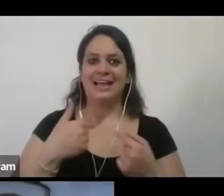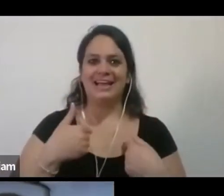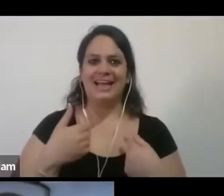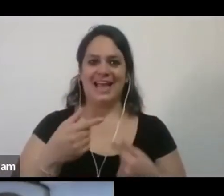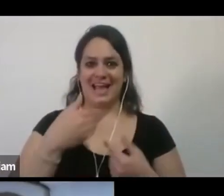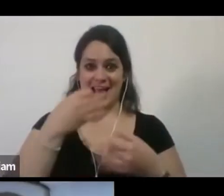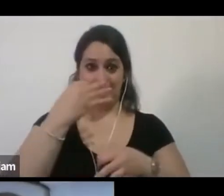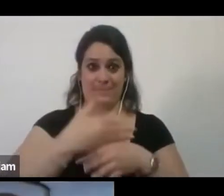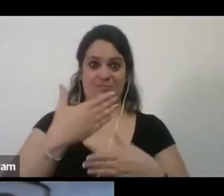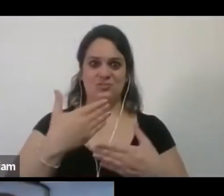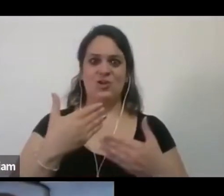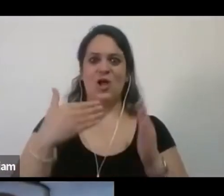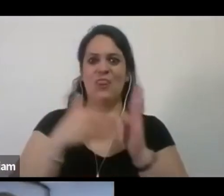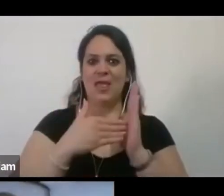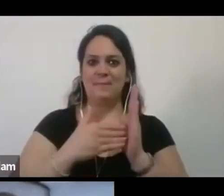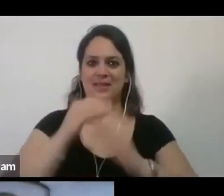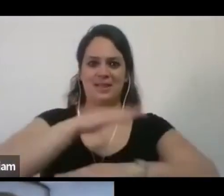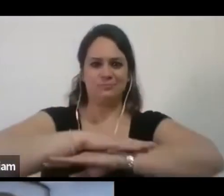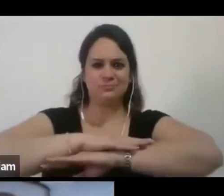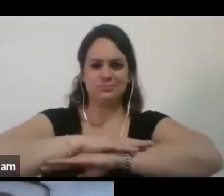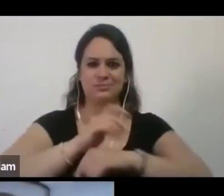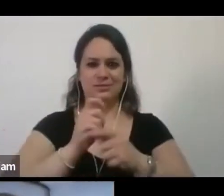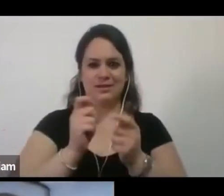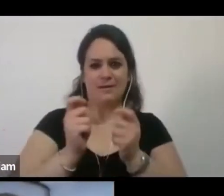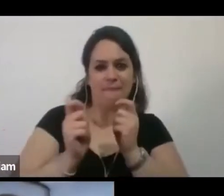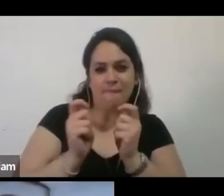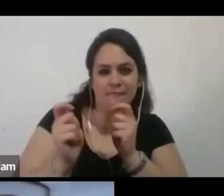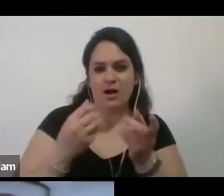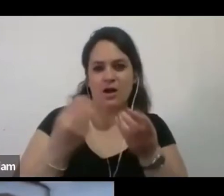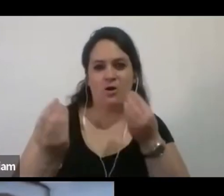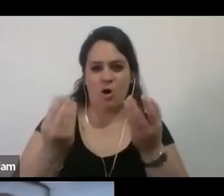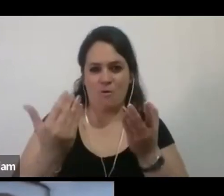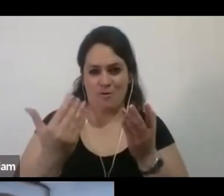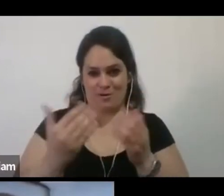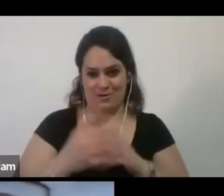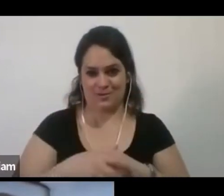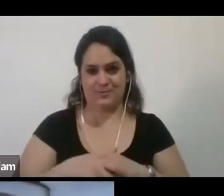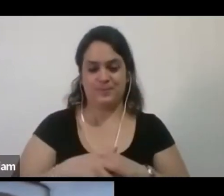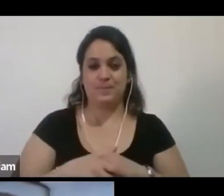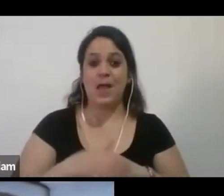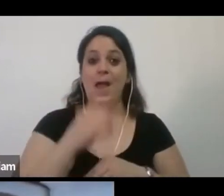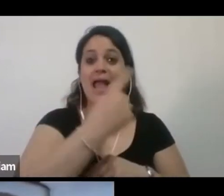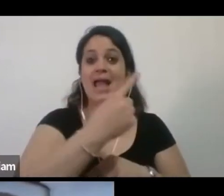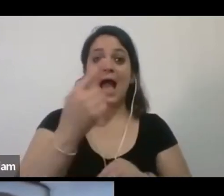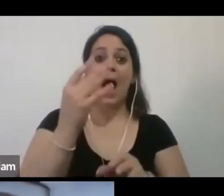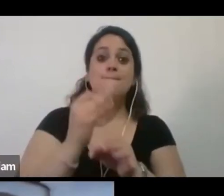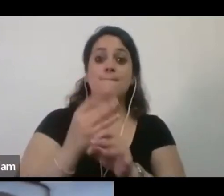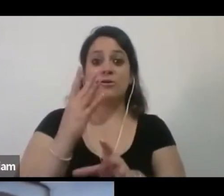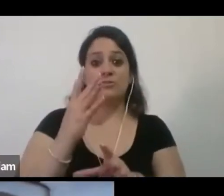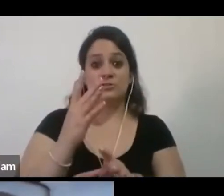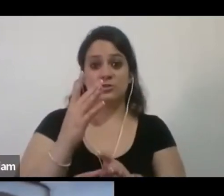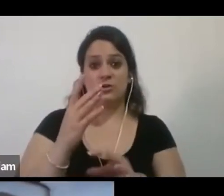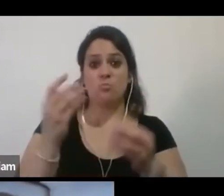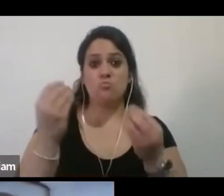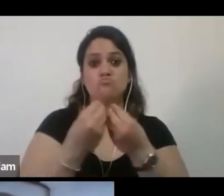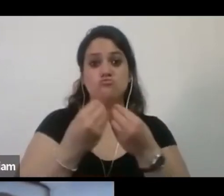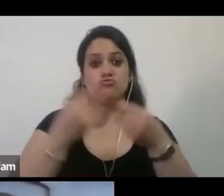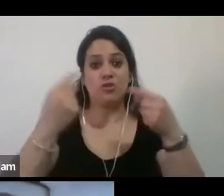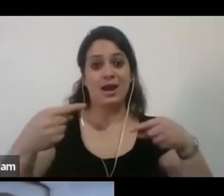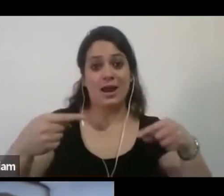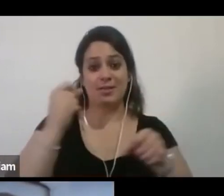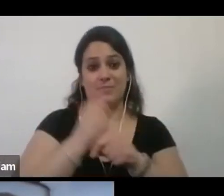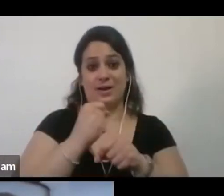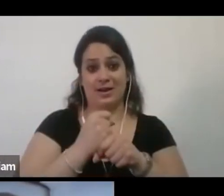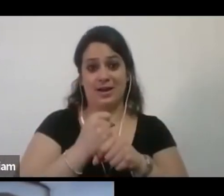muy importante en esto, porque herramientas en todas las profesiones tenemos nuevas herramientas para trabajar